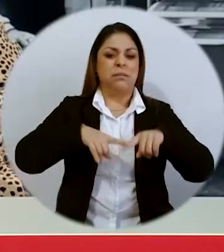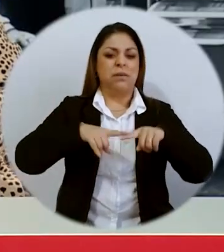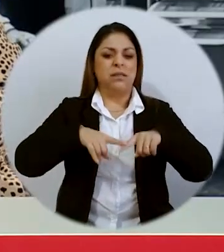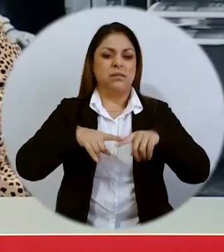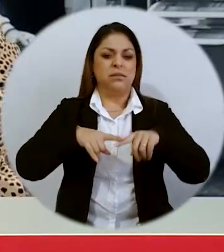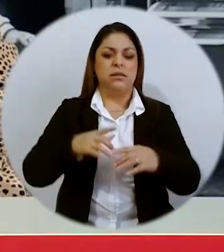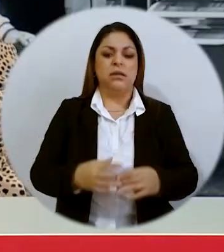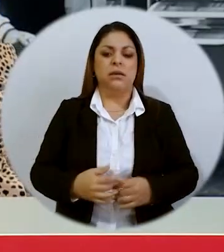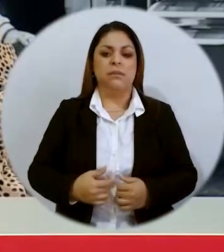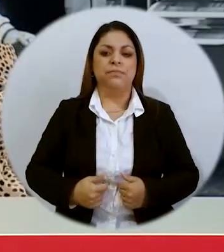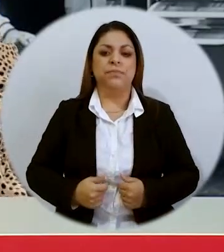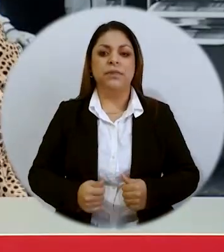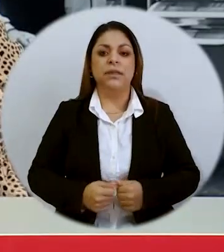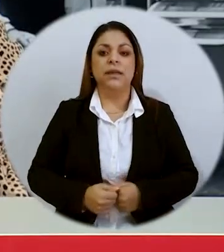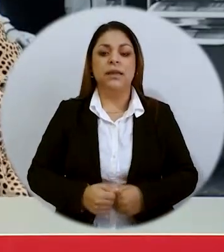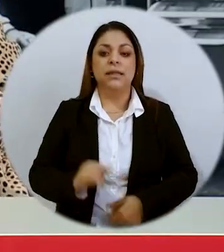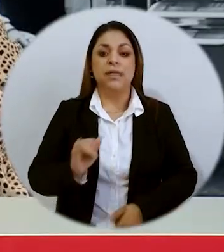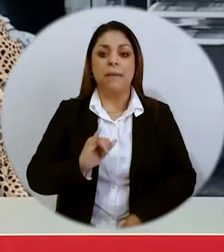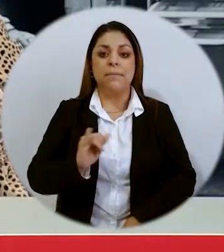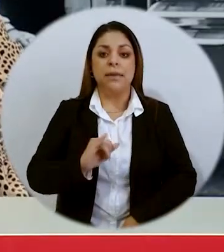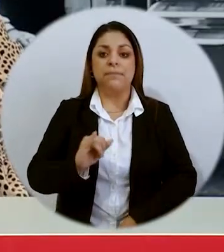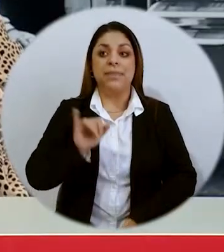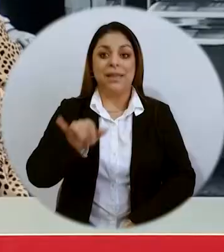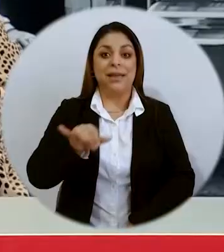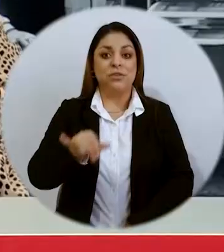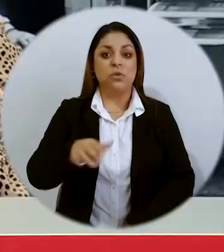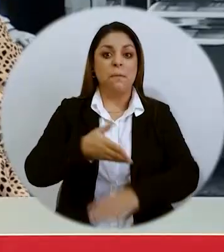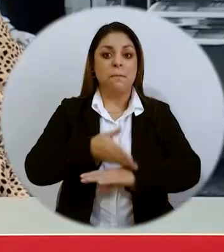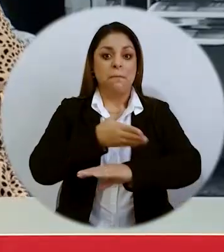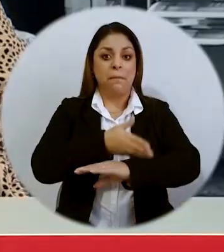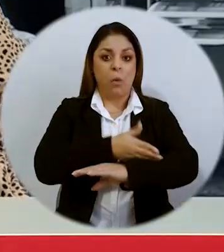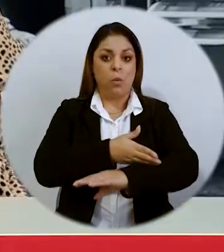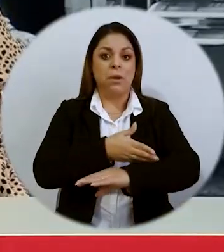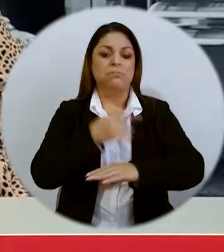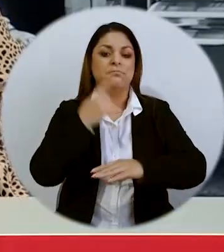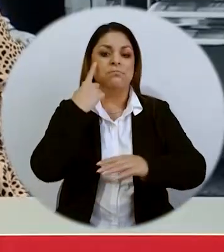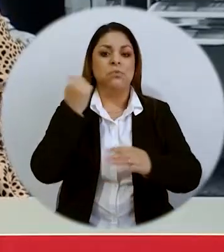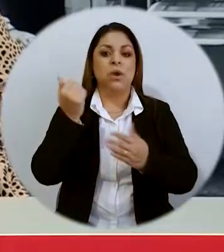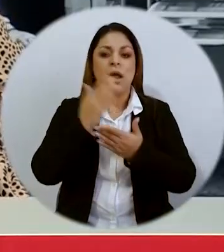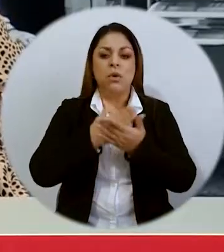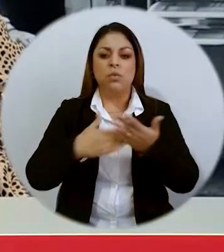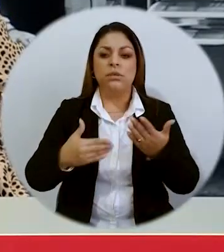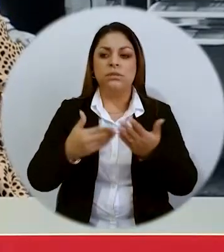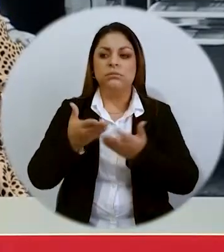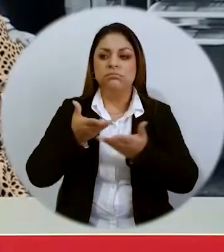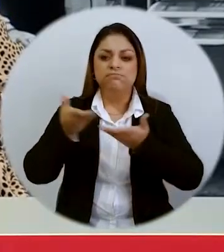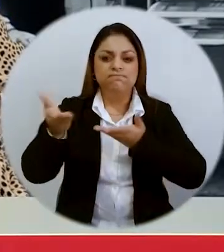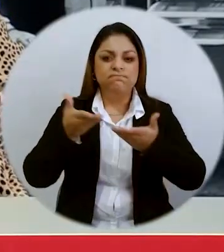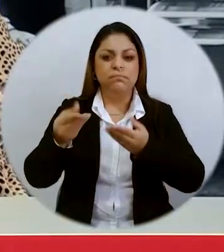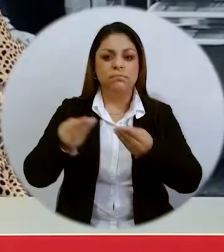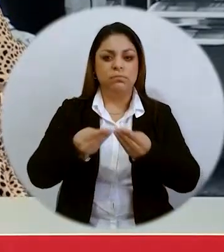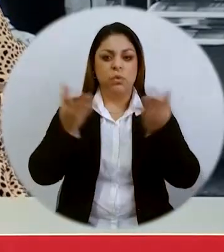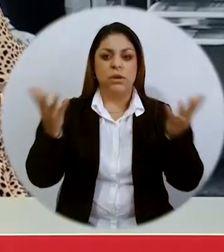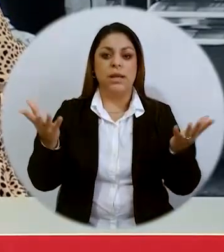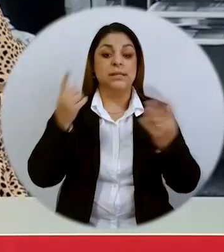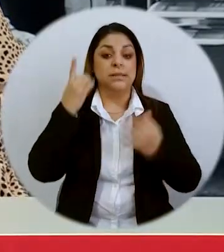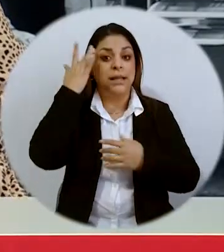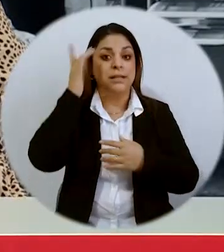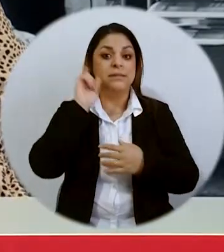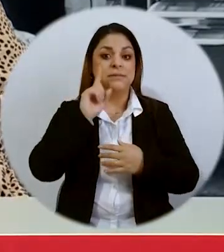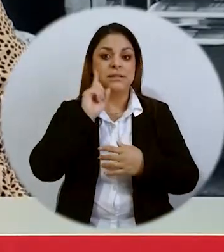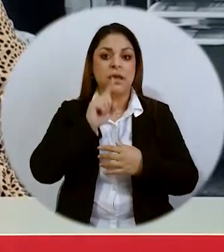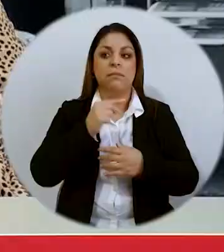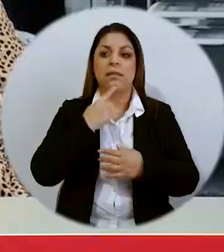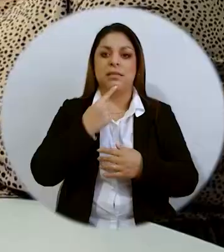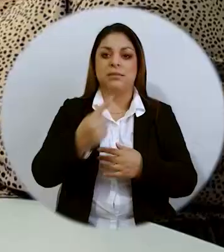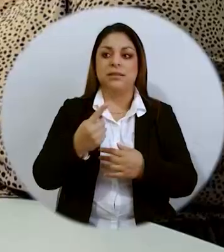eso también nos ha mostrado a nivel de las intervenciones públicas que desarrollamos en inteligencia artificial, hacia